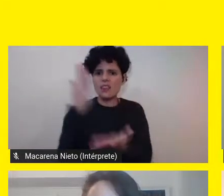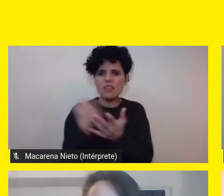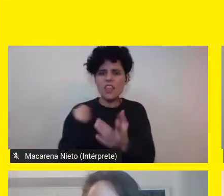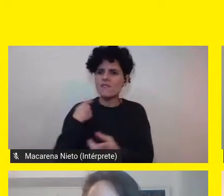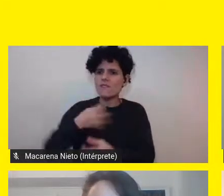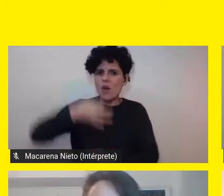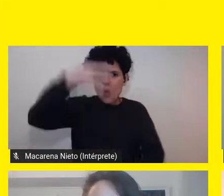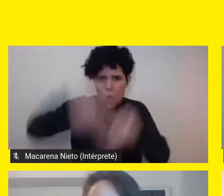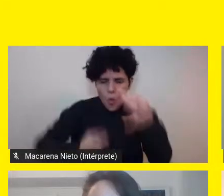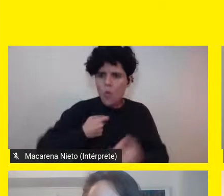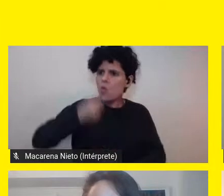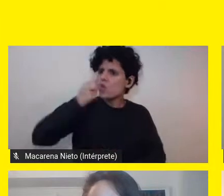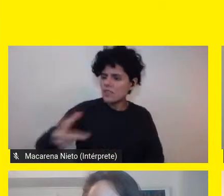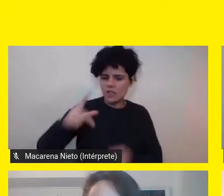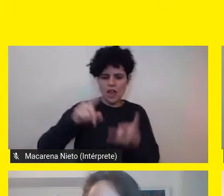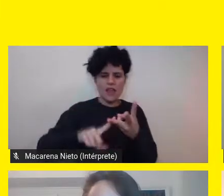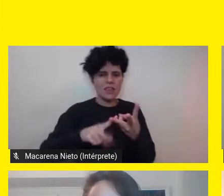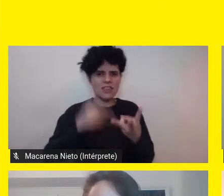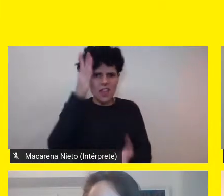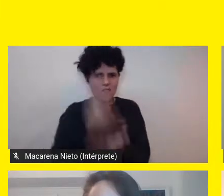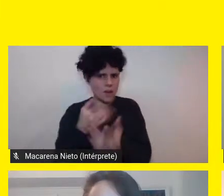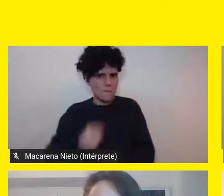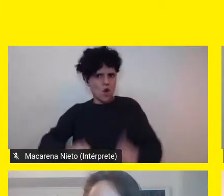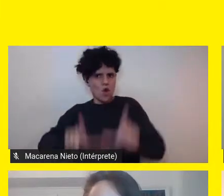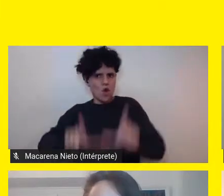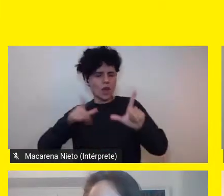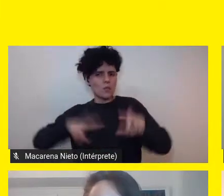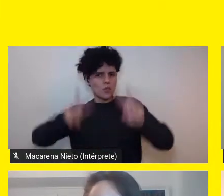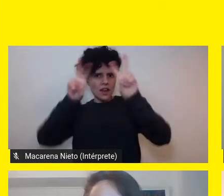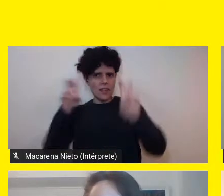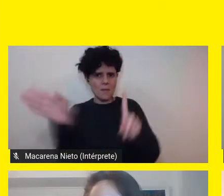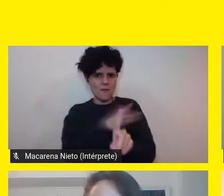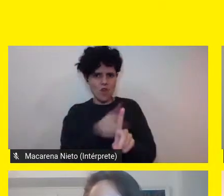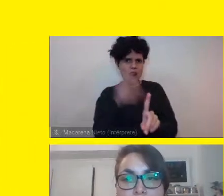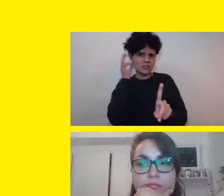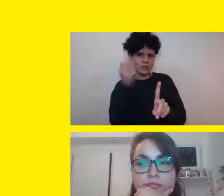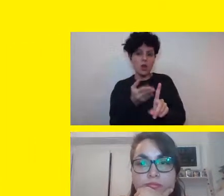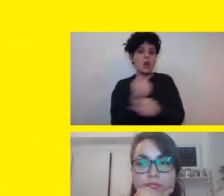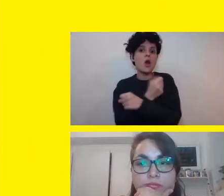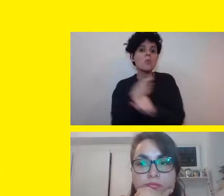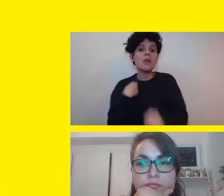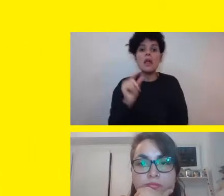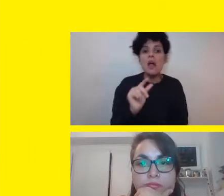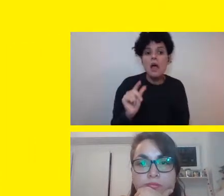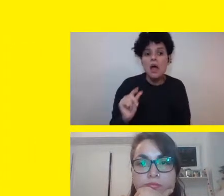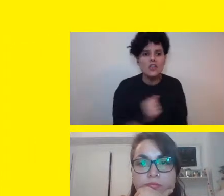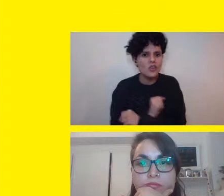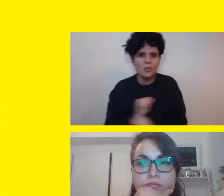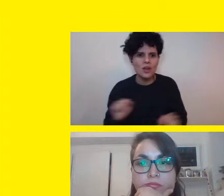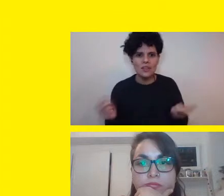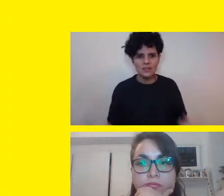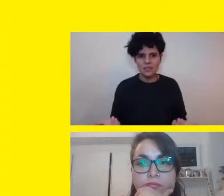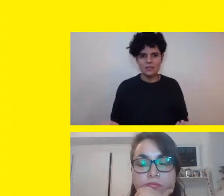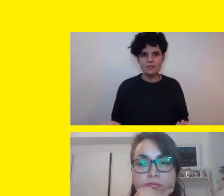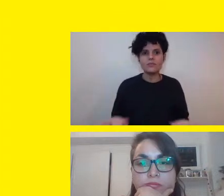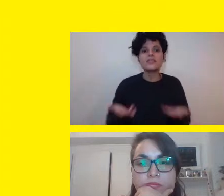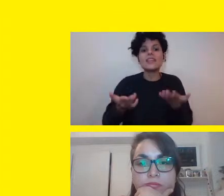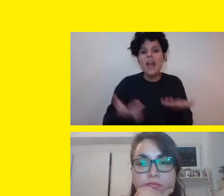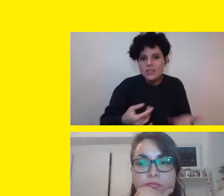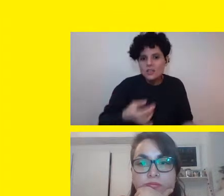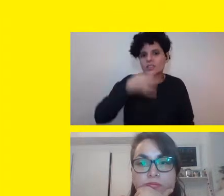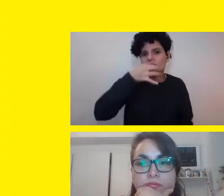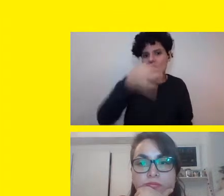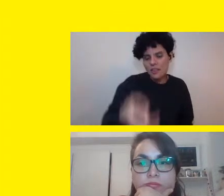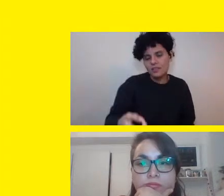de lo que es nuestra institucionalidad. No puede quedarse como está actualmente. Eso quisiera comentar particularmente a